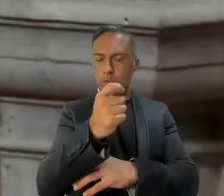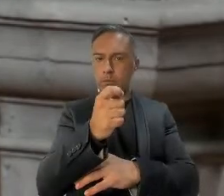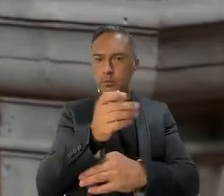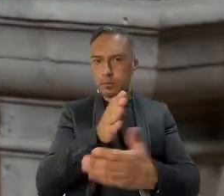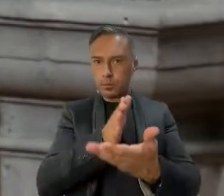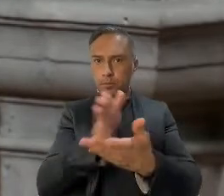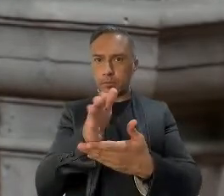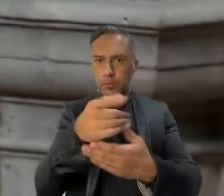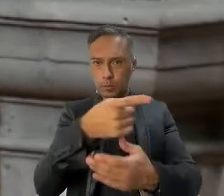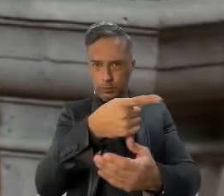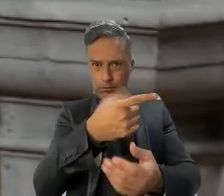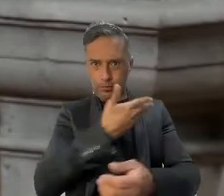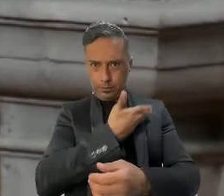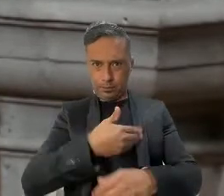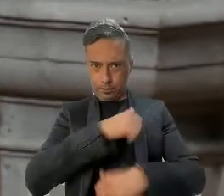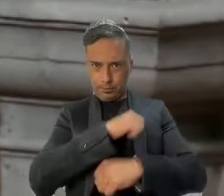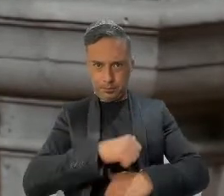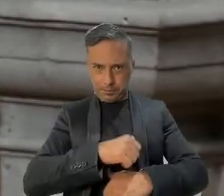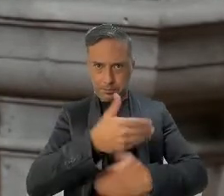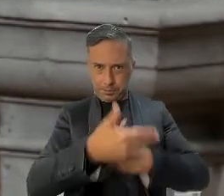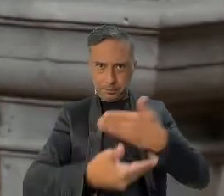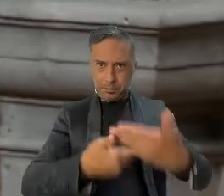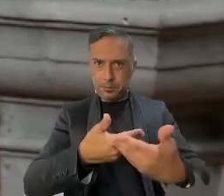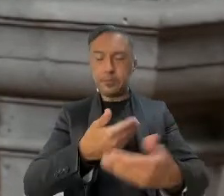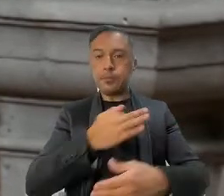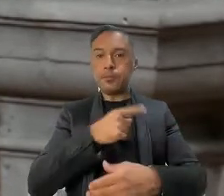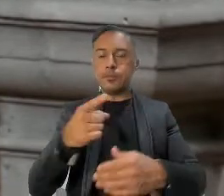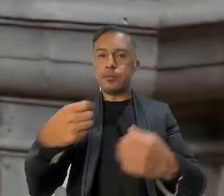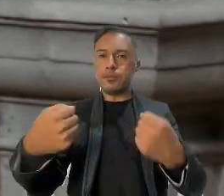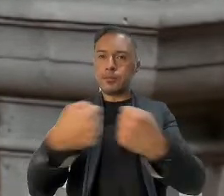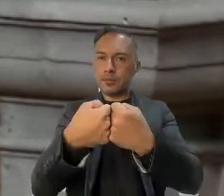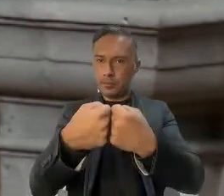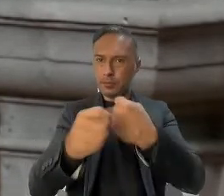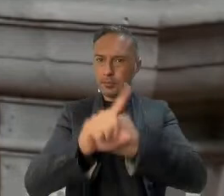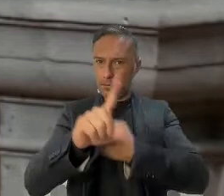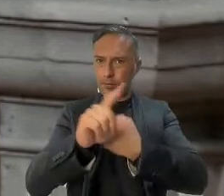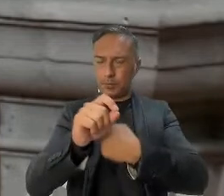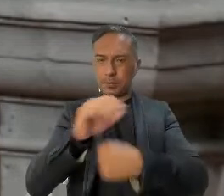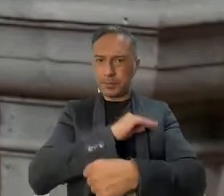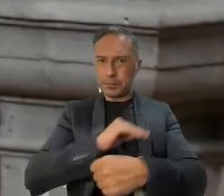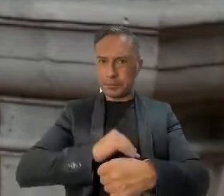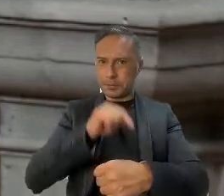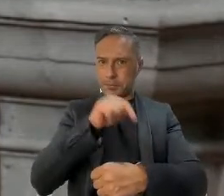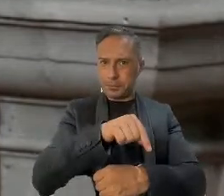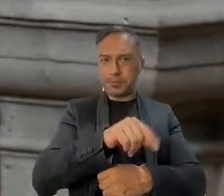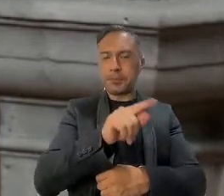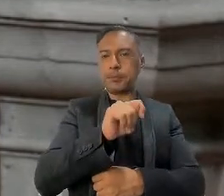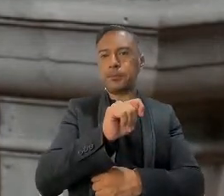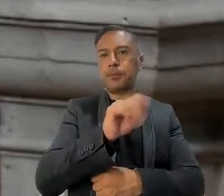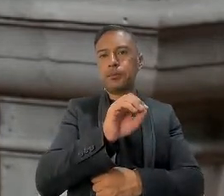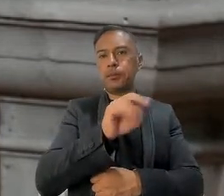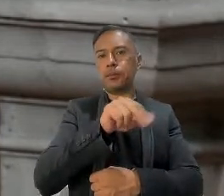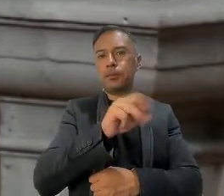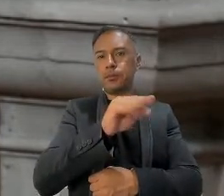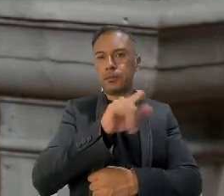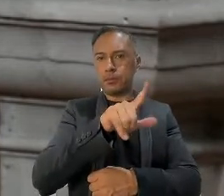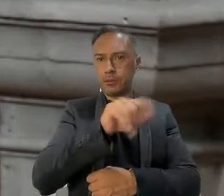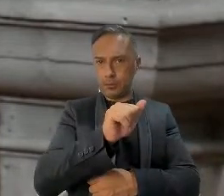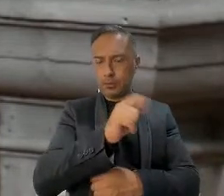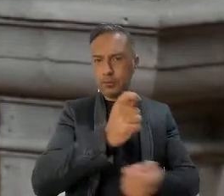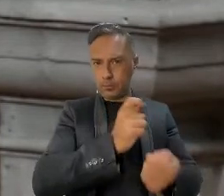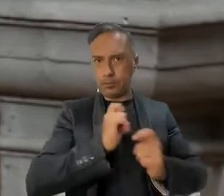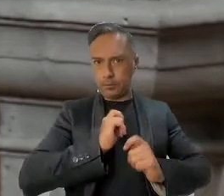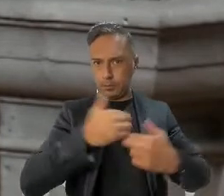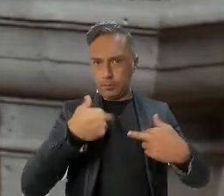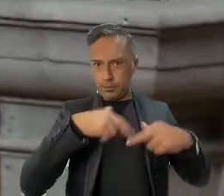usted dignamente preside, para la solución del diferendo limítrofe intermunicipal entre el municipio de Tonanitla, el cual representamos, en contra